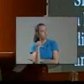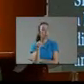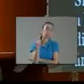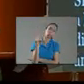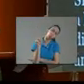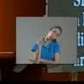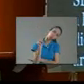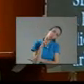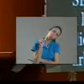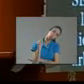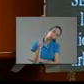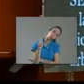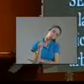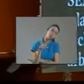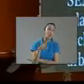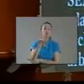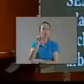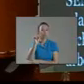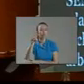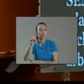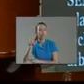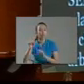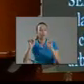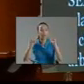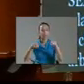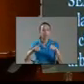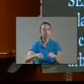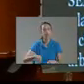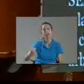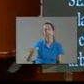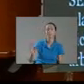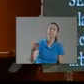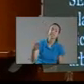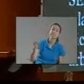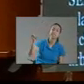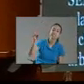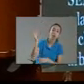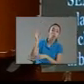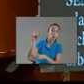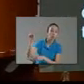kilómetros por hora, o 120 pasamos por ahí. Si no, pregúntele a Guayo.